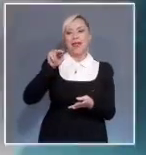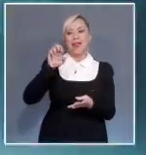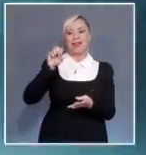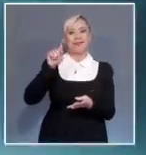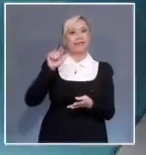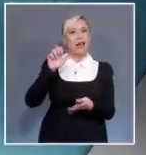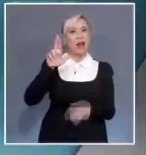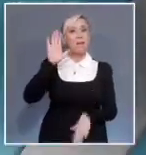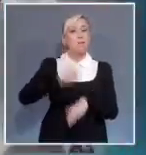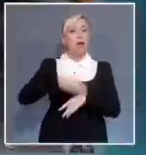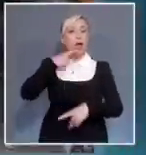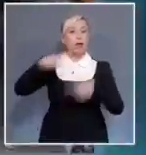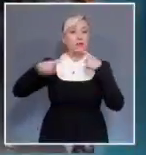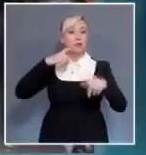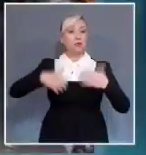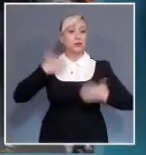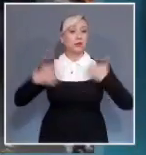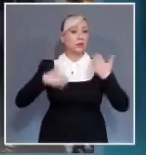quejas.